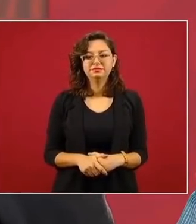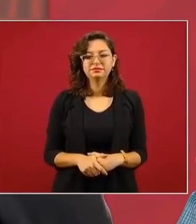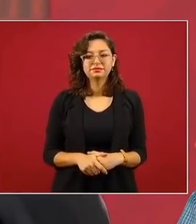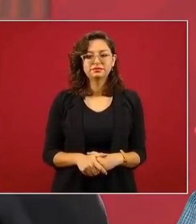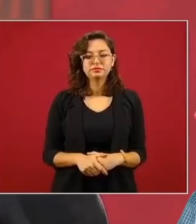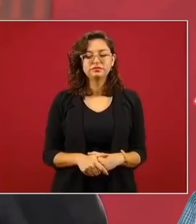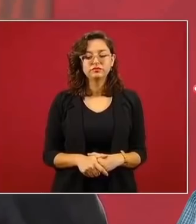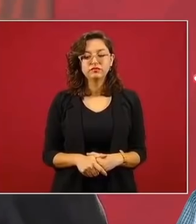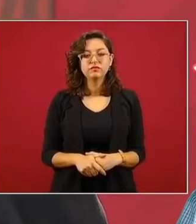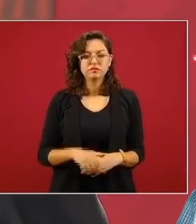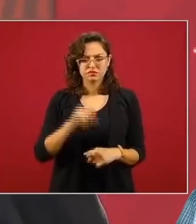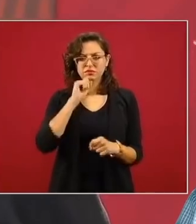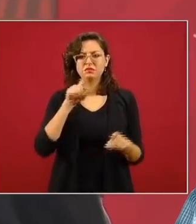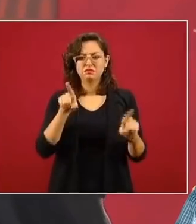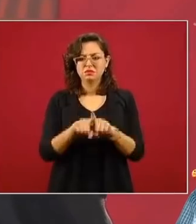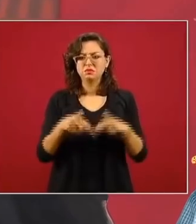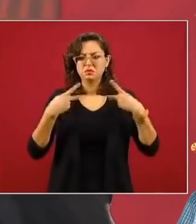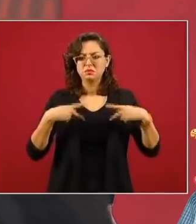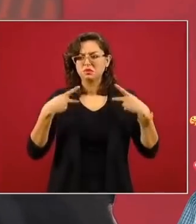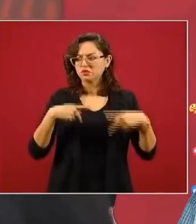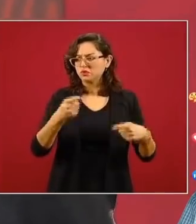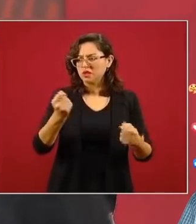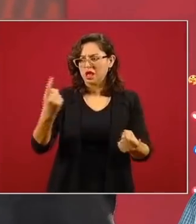ciudadanos que tenían que